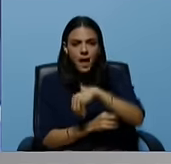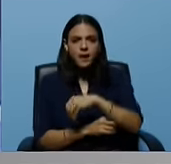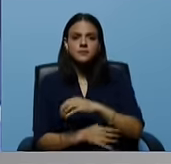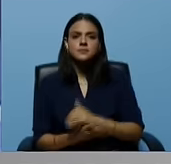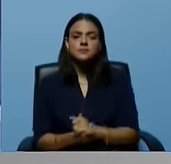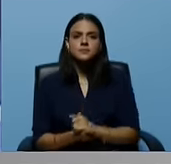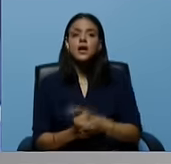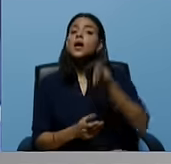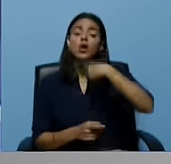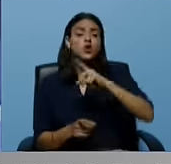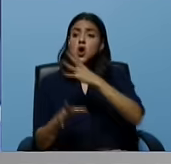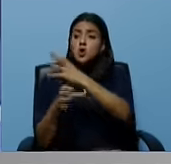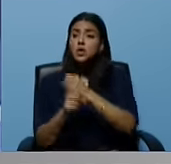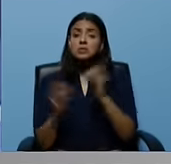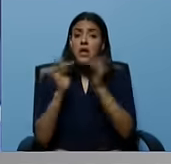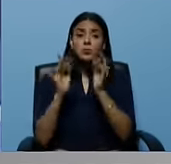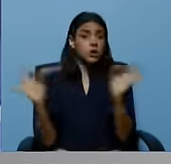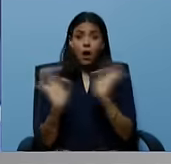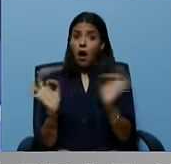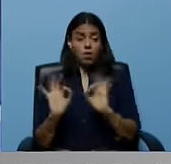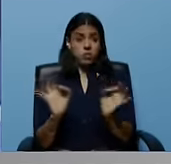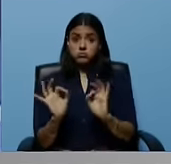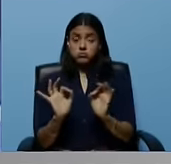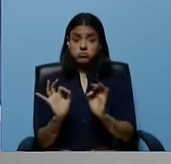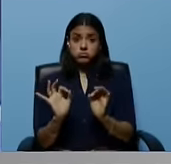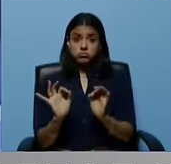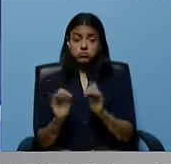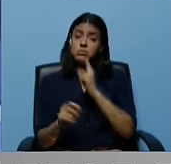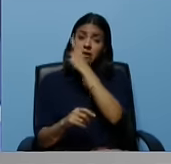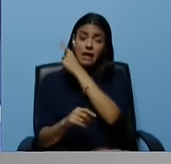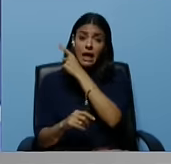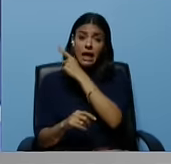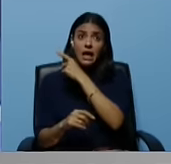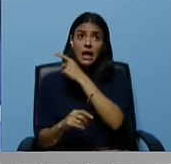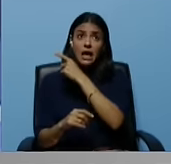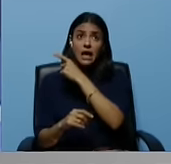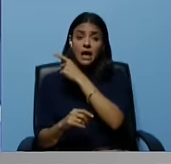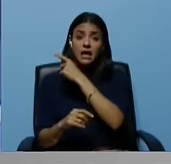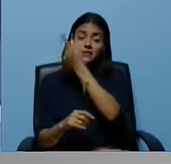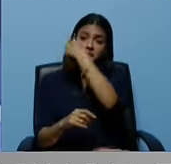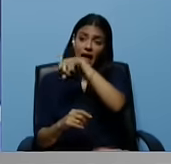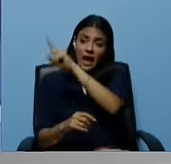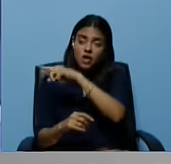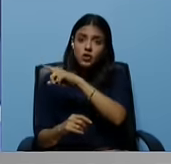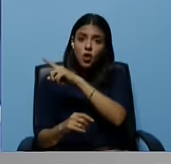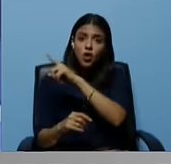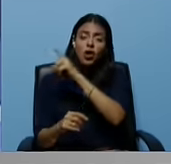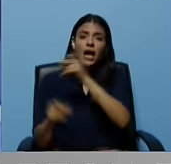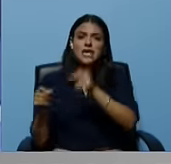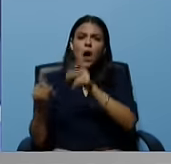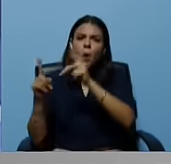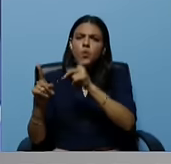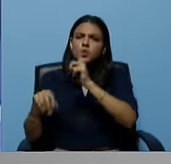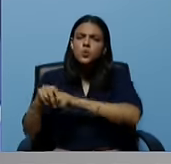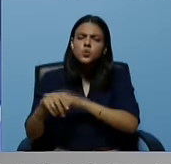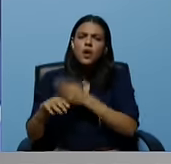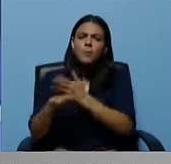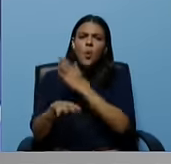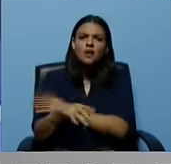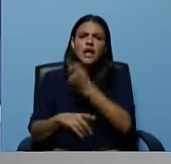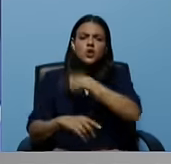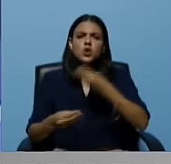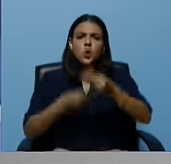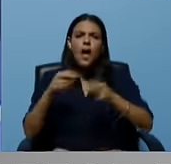No hemos recibido ningún tipo de contactos por parte de, me refiero a los que en su oportunidad estuvimos en la mesa